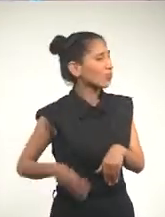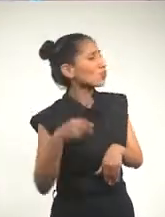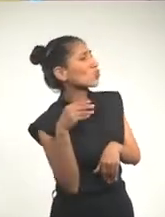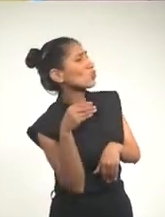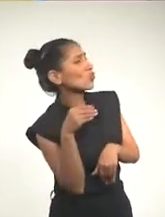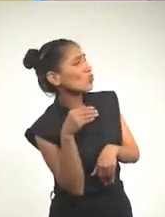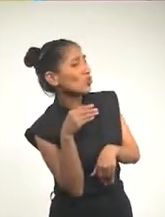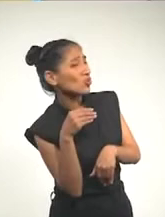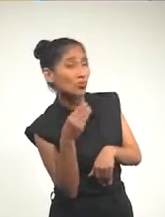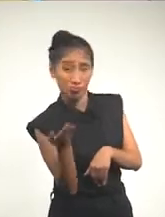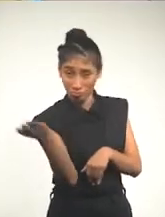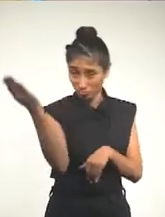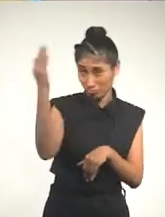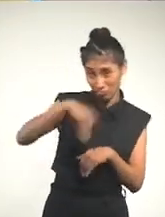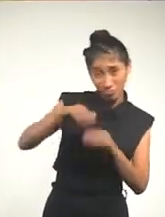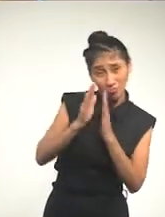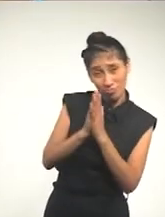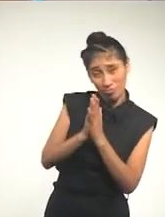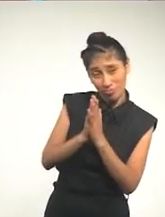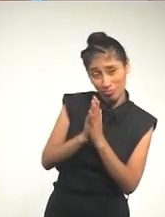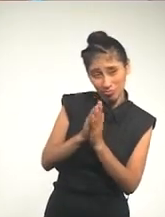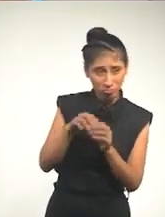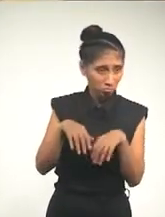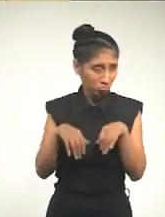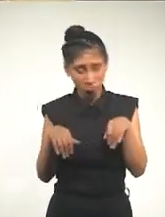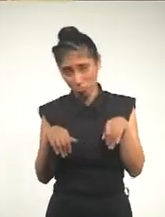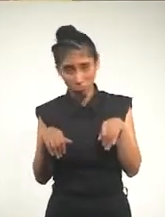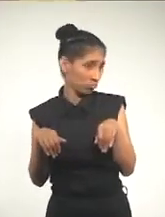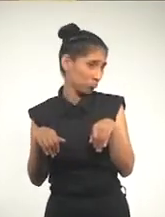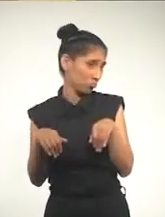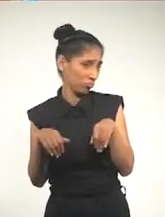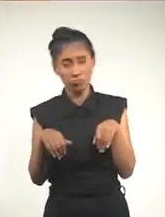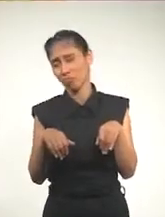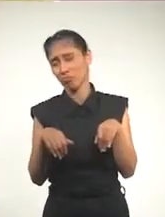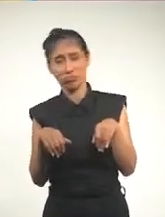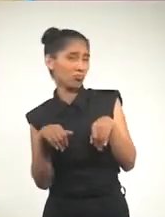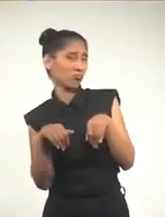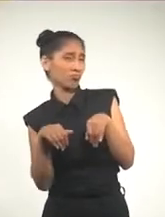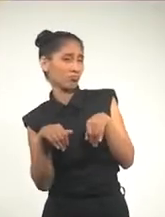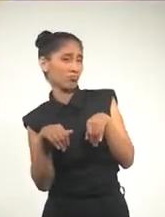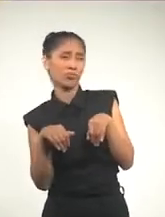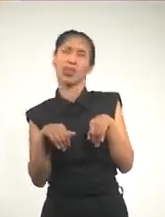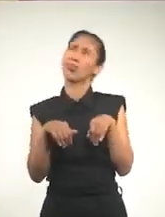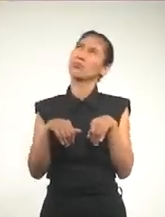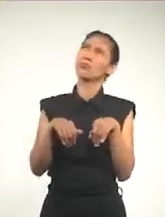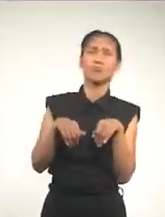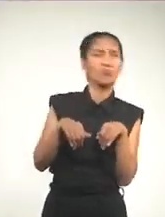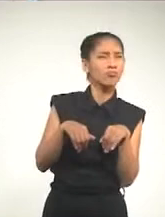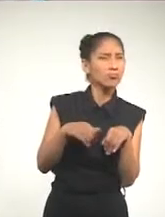¡Chancaycito! ¿Puedes venir, por favor? Ay.